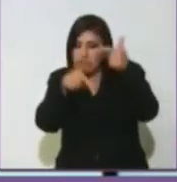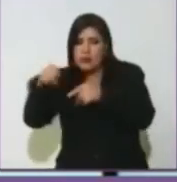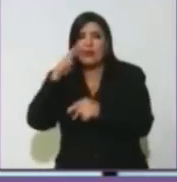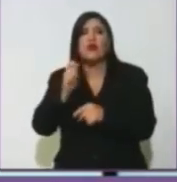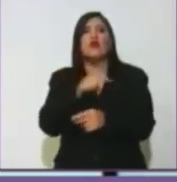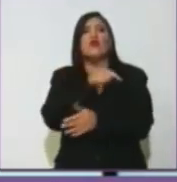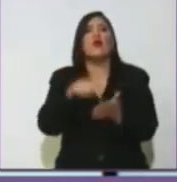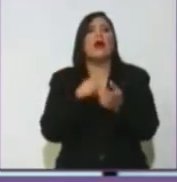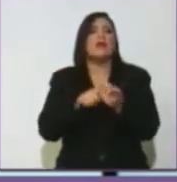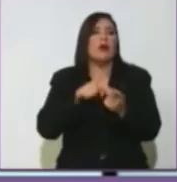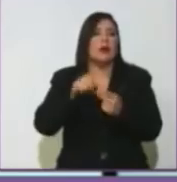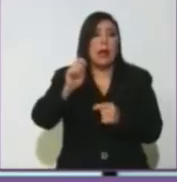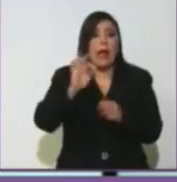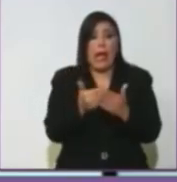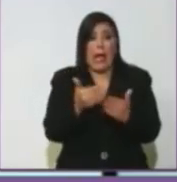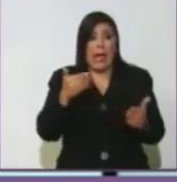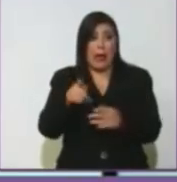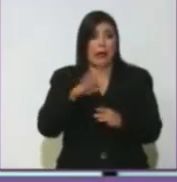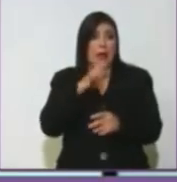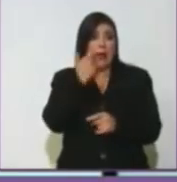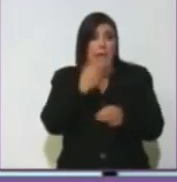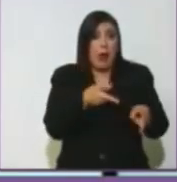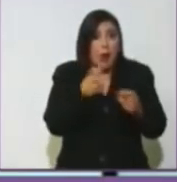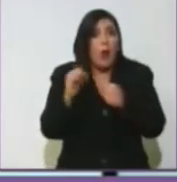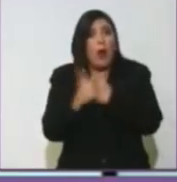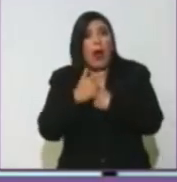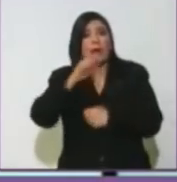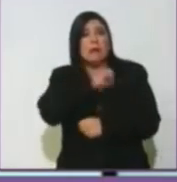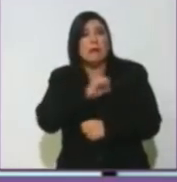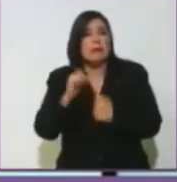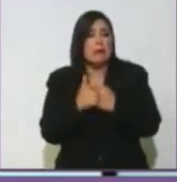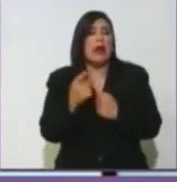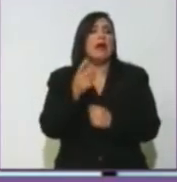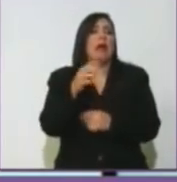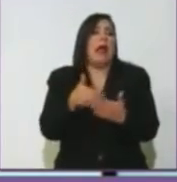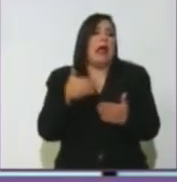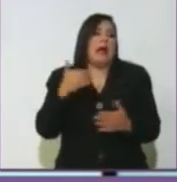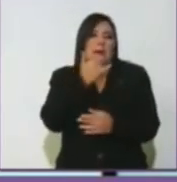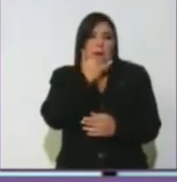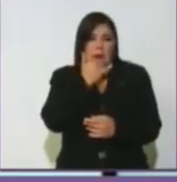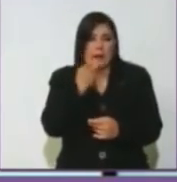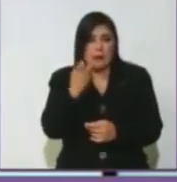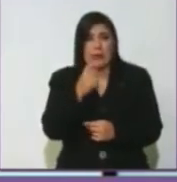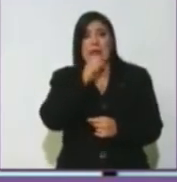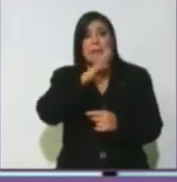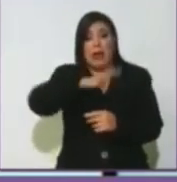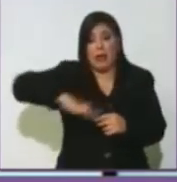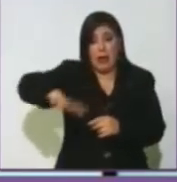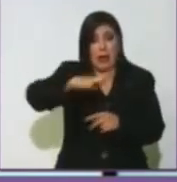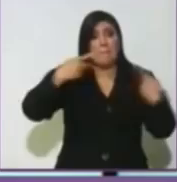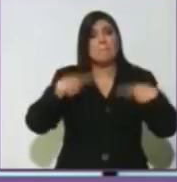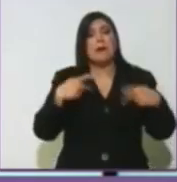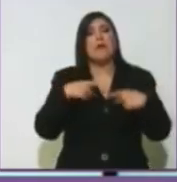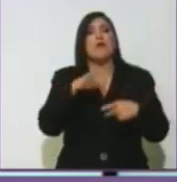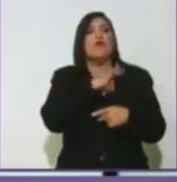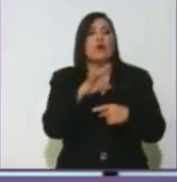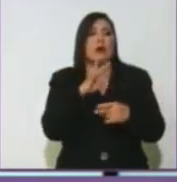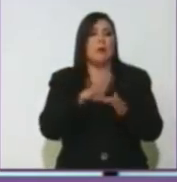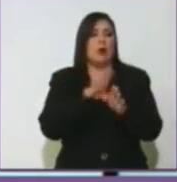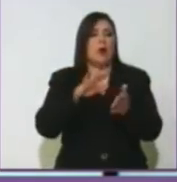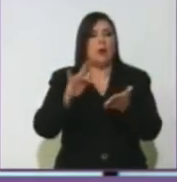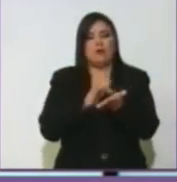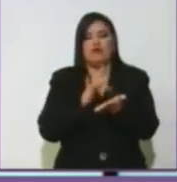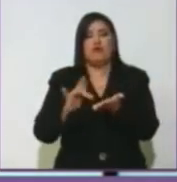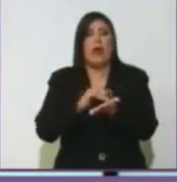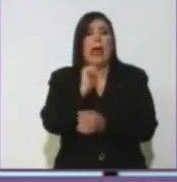antes de que cometan los delitos también le vamos a dar a la ciudadanía una aplicación para que puedan denunciar